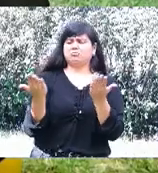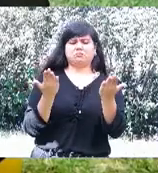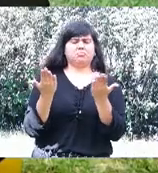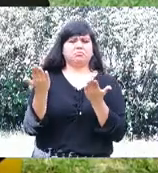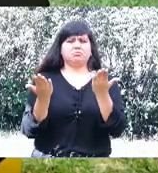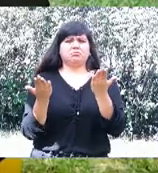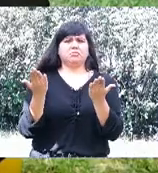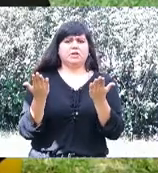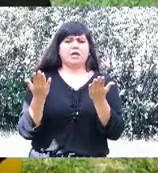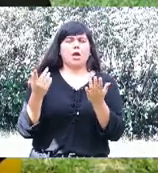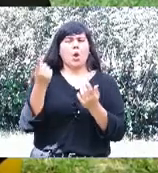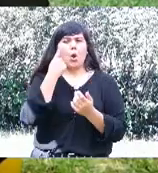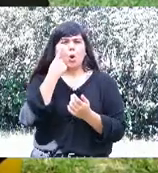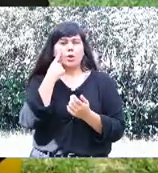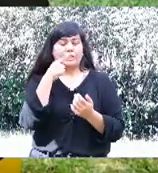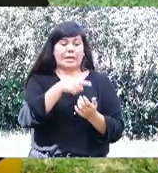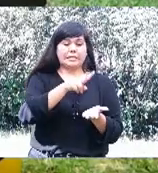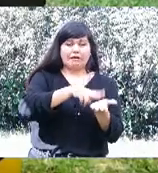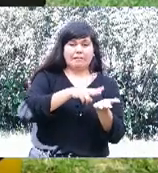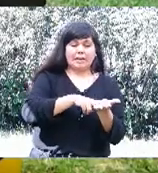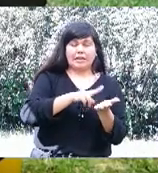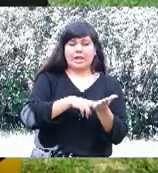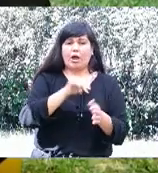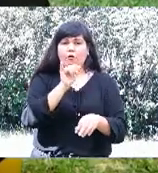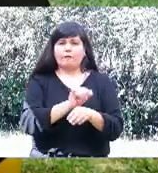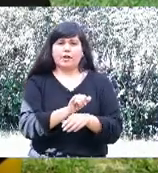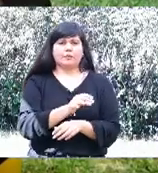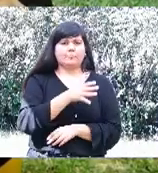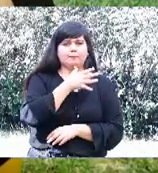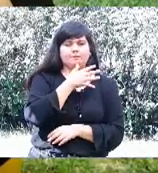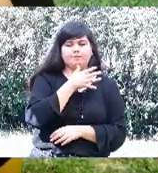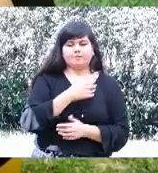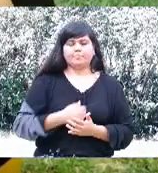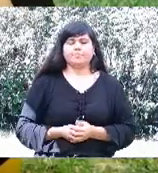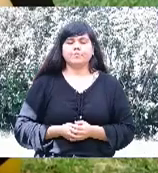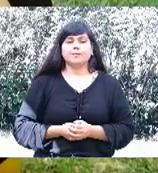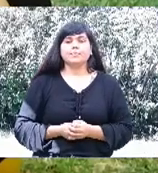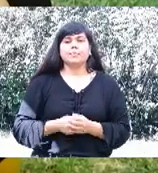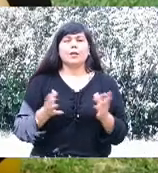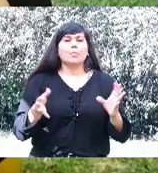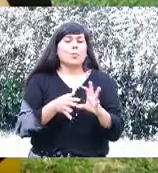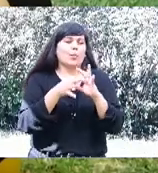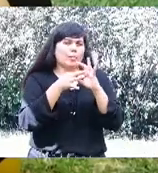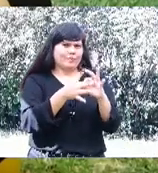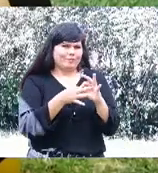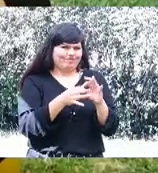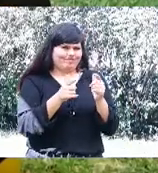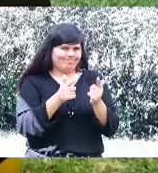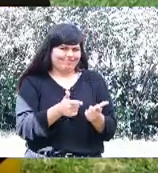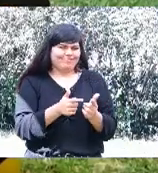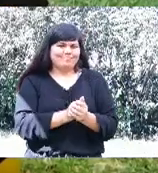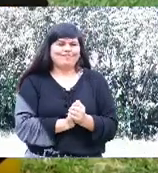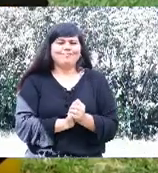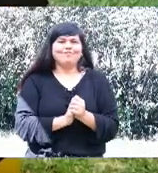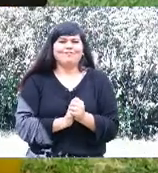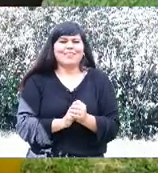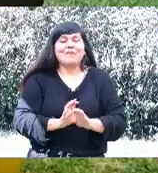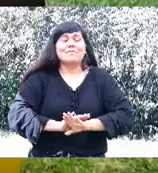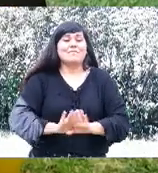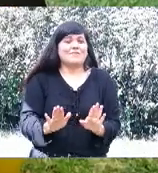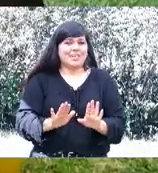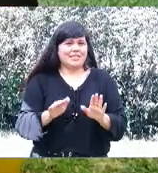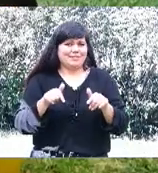permitan con conocer si es que eso fue verdad o no etcétera genial Muchas gracias eh Bueno ya para terminar